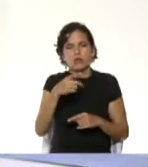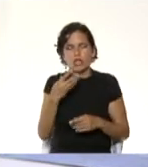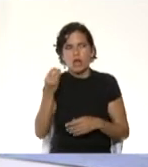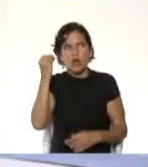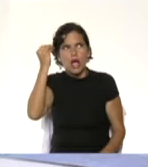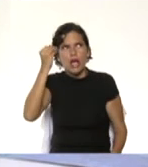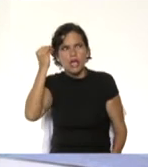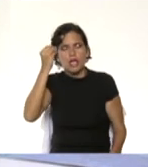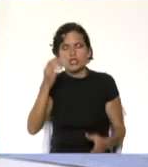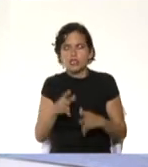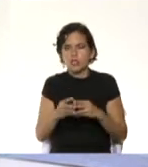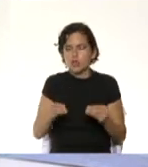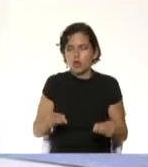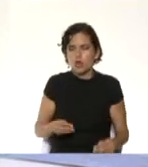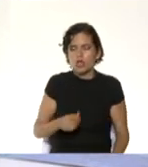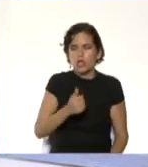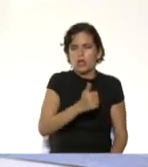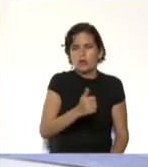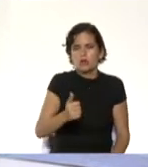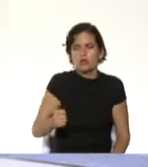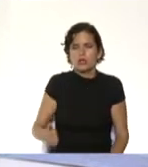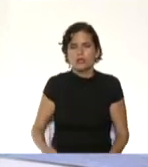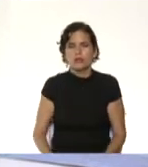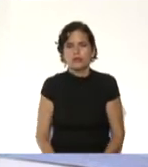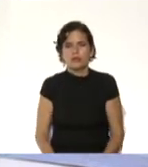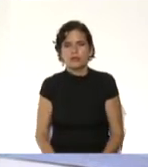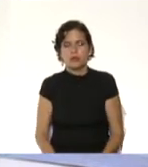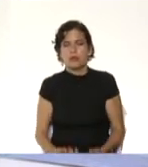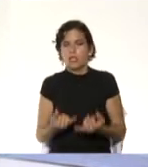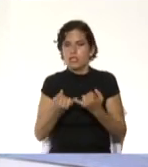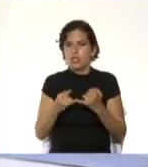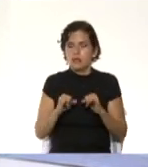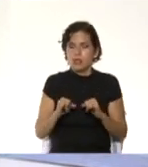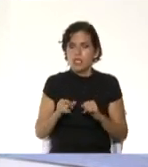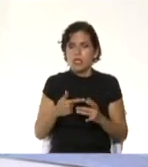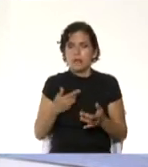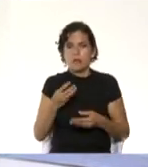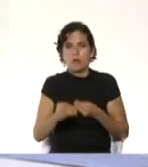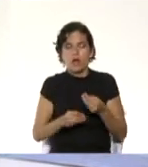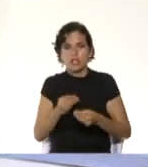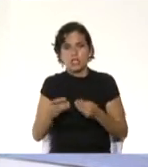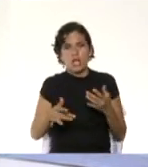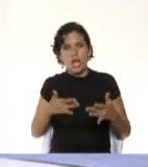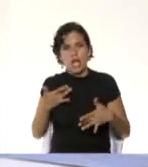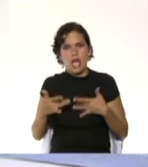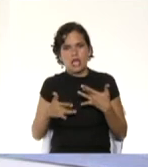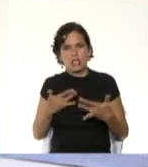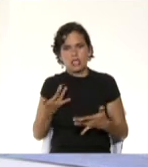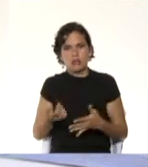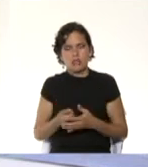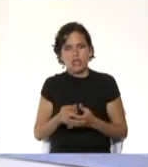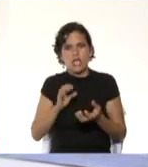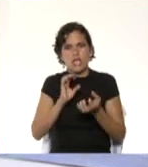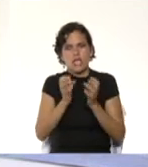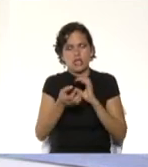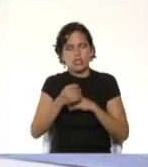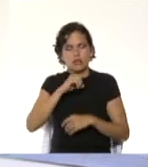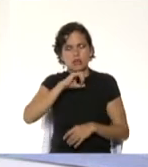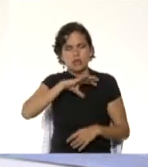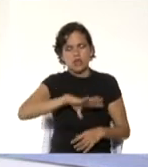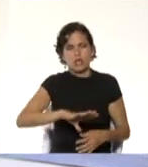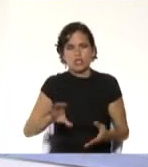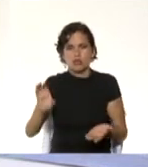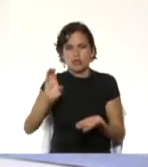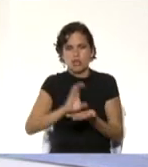análisis general de qué trata cada uno de ellos. Para finalizar, vamos a realizar las actividades de